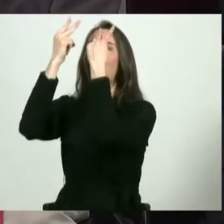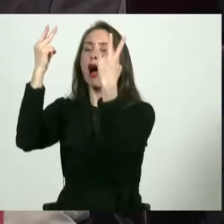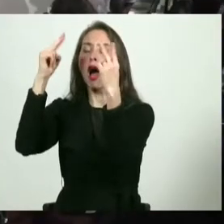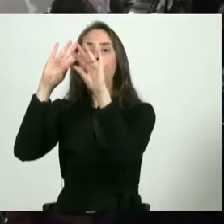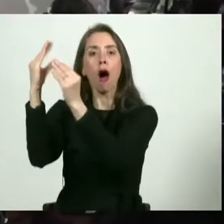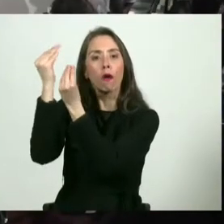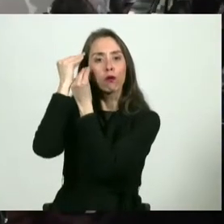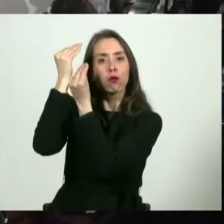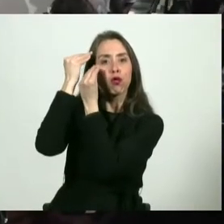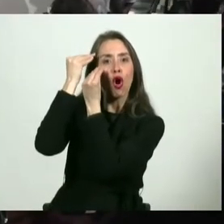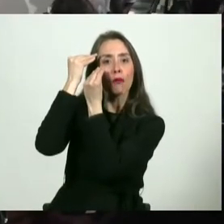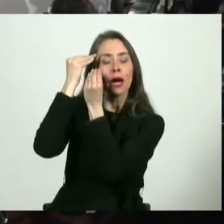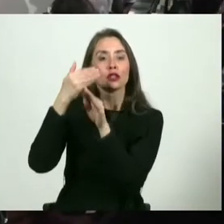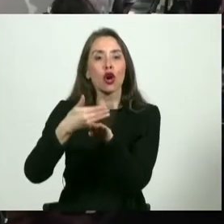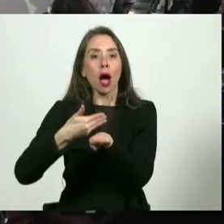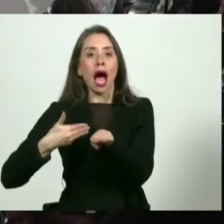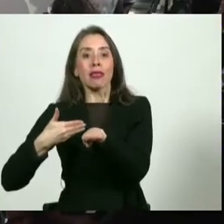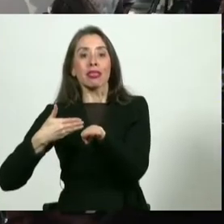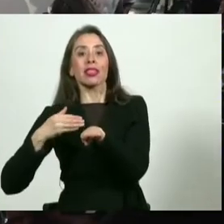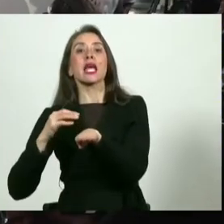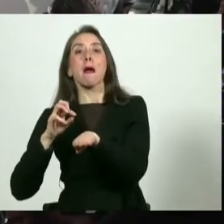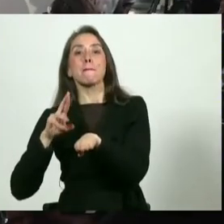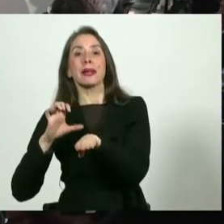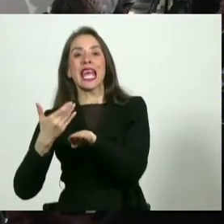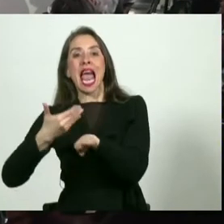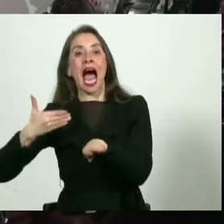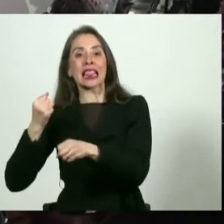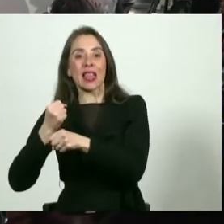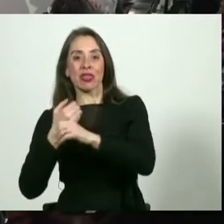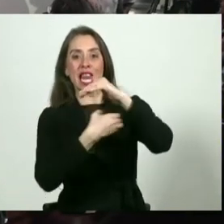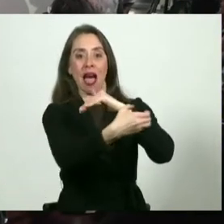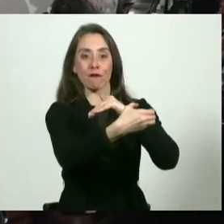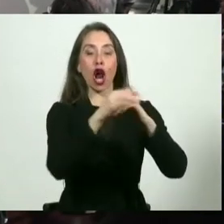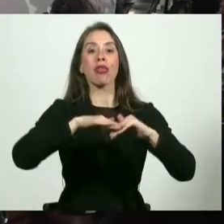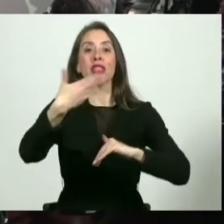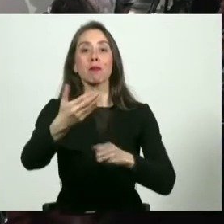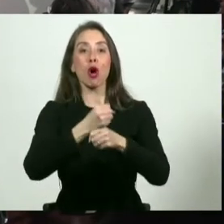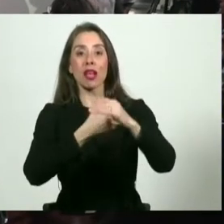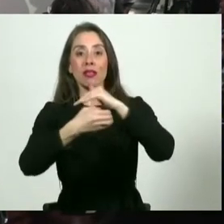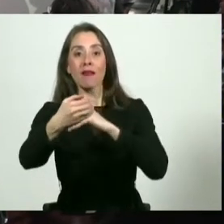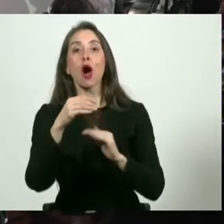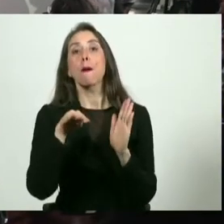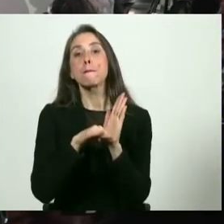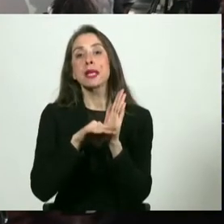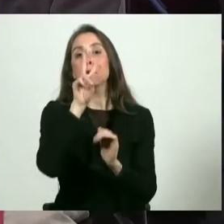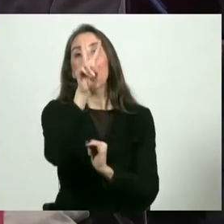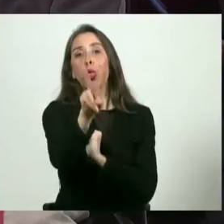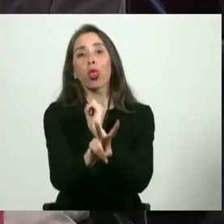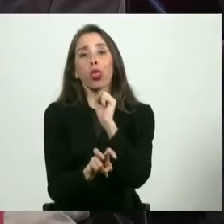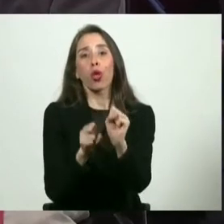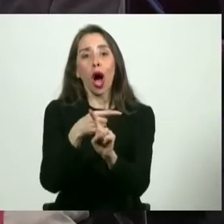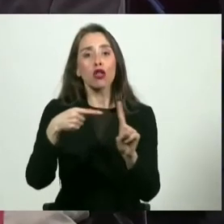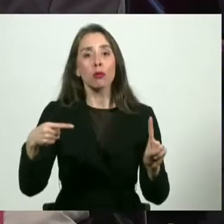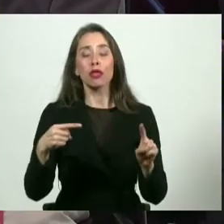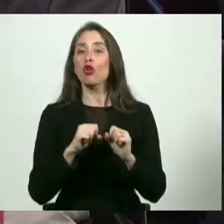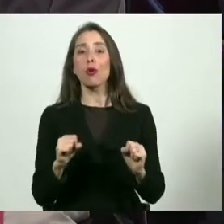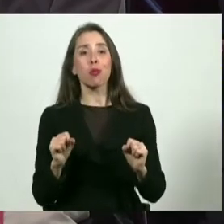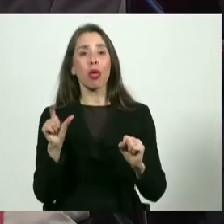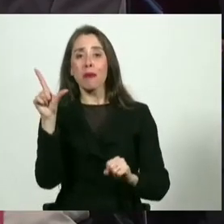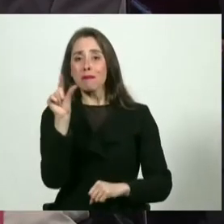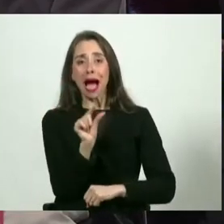la formación, hay un prelaboral y un laboral, es mínimo 2 años y medio. No se puede hacer en